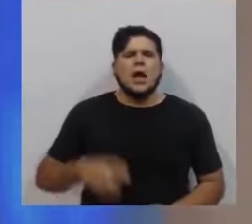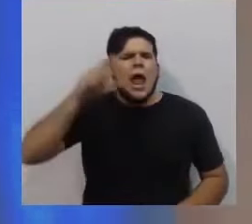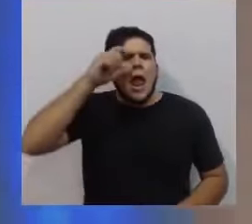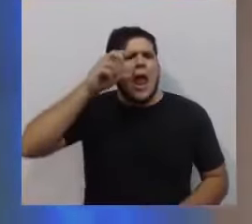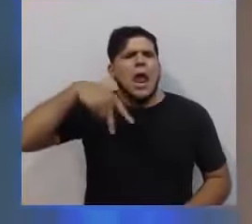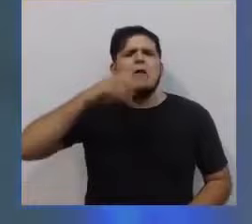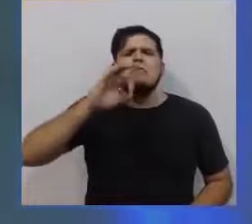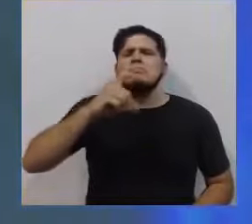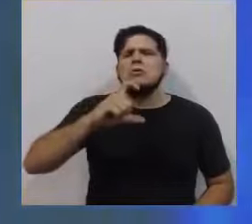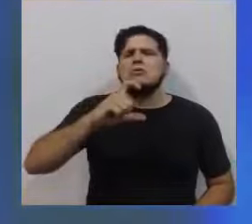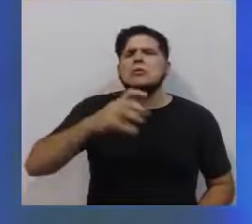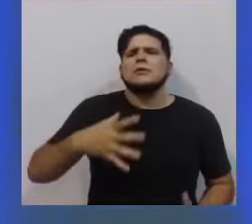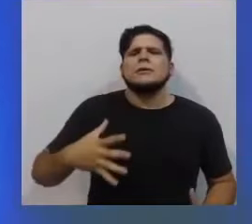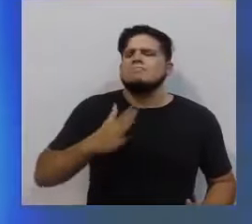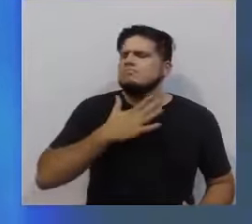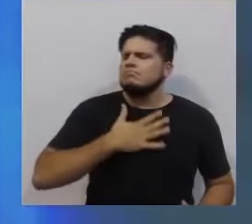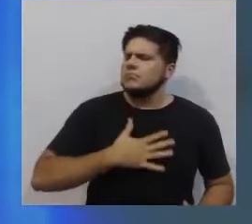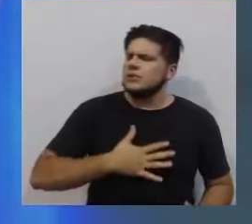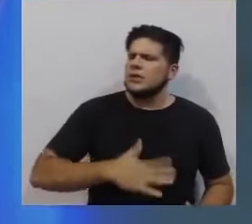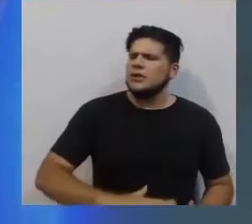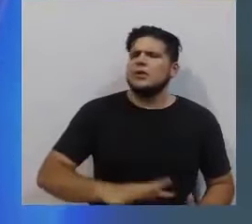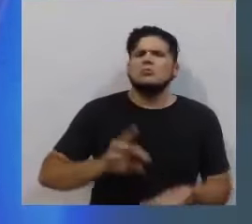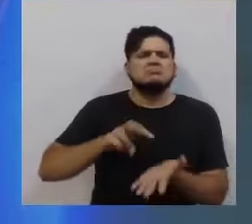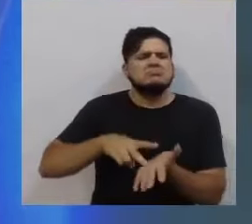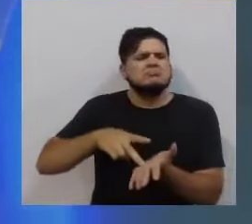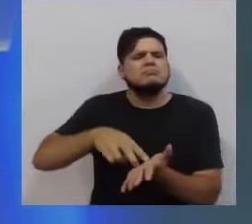hasta que de repente dios lo llevo